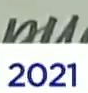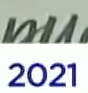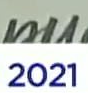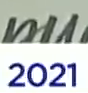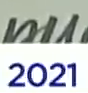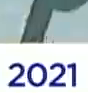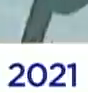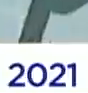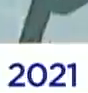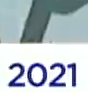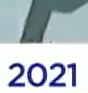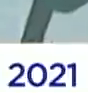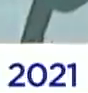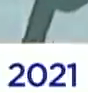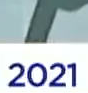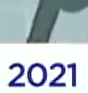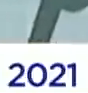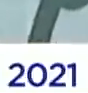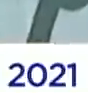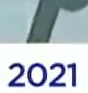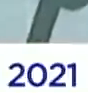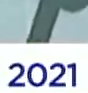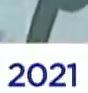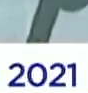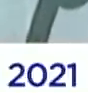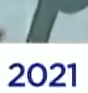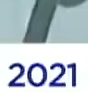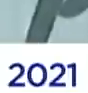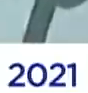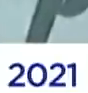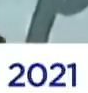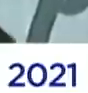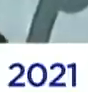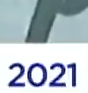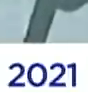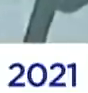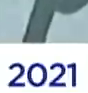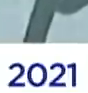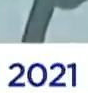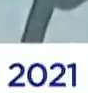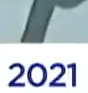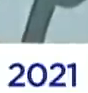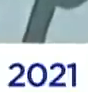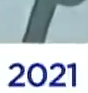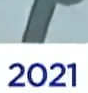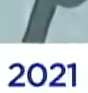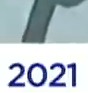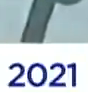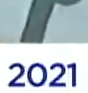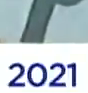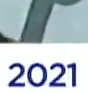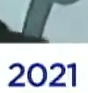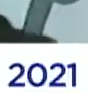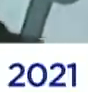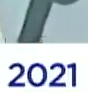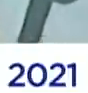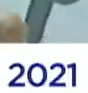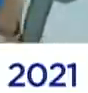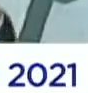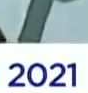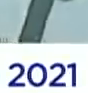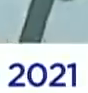ya se prepara el Consejo Nacional Electoral para dar los resultados. Vamos a escuchar parte de esta actividad. Elecciones municipales